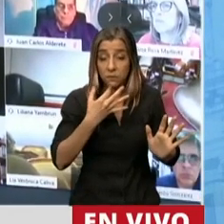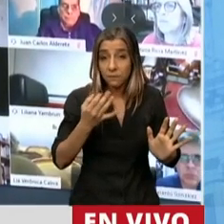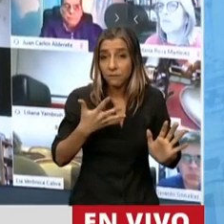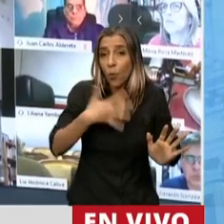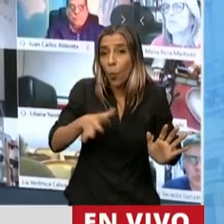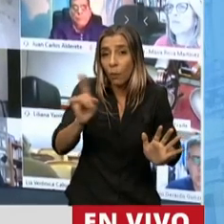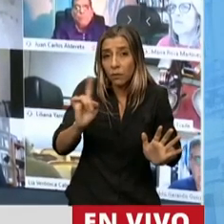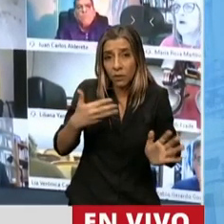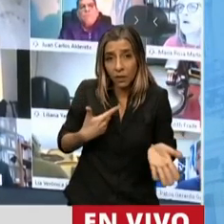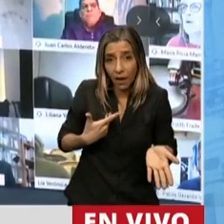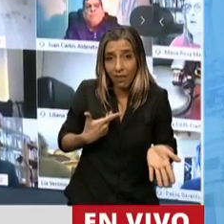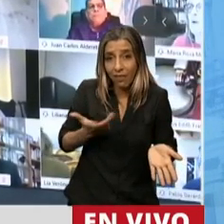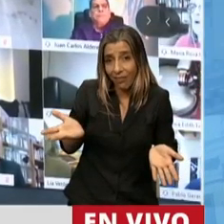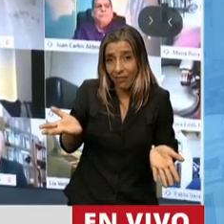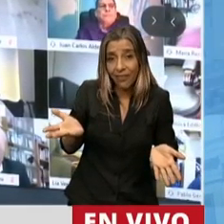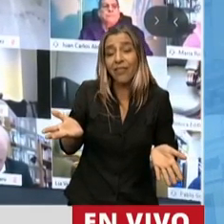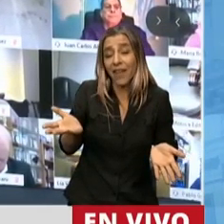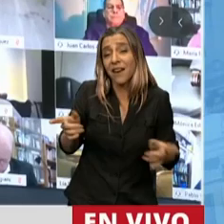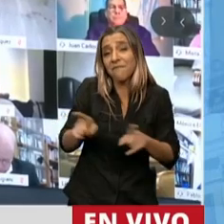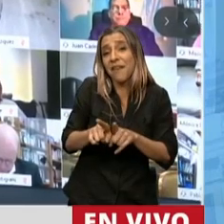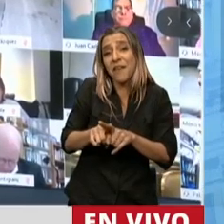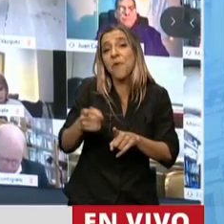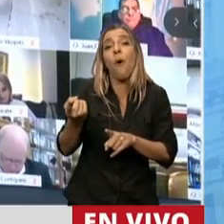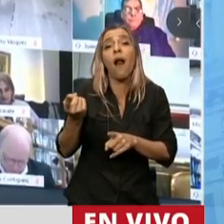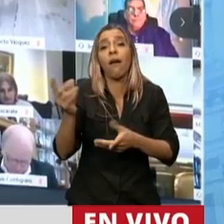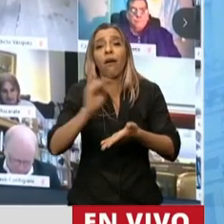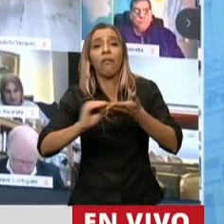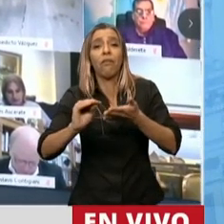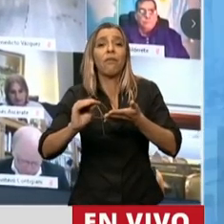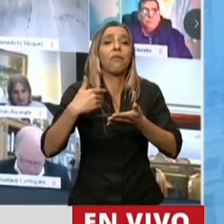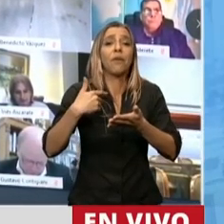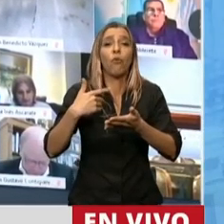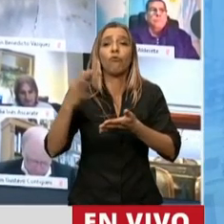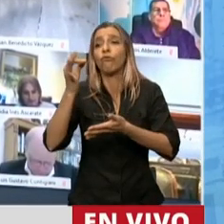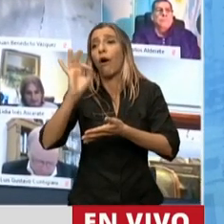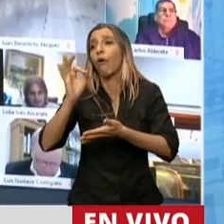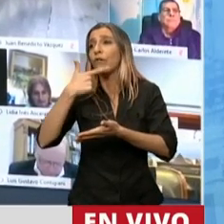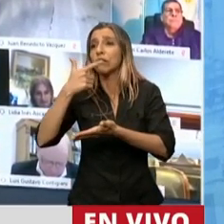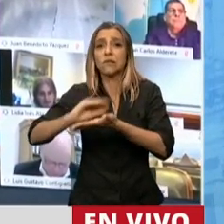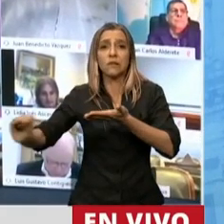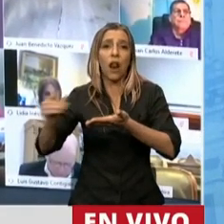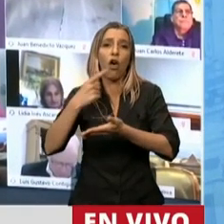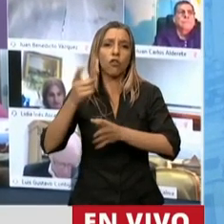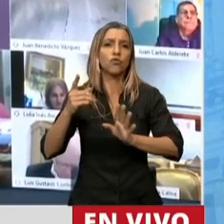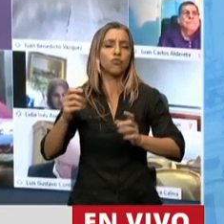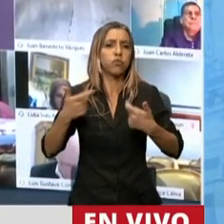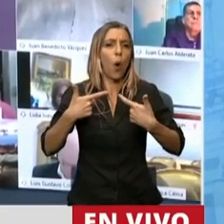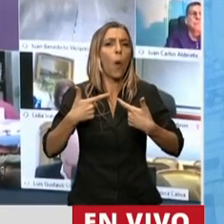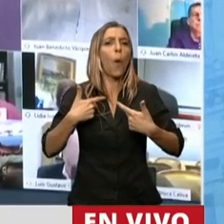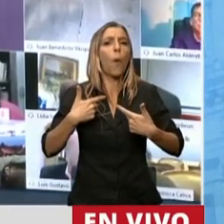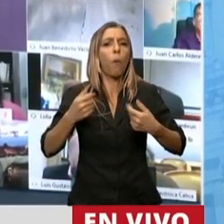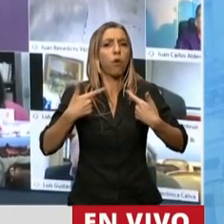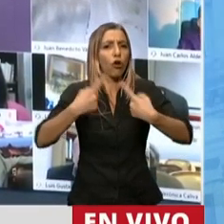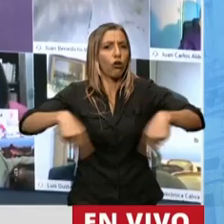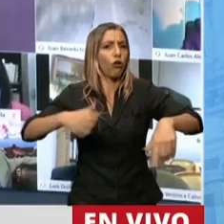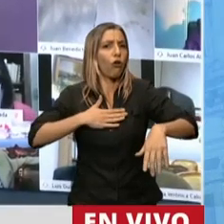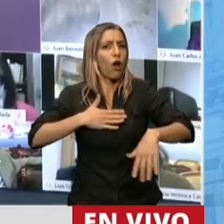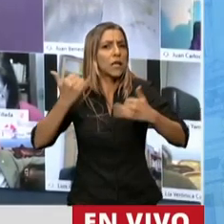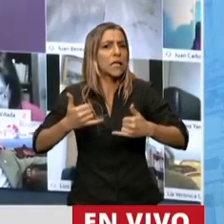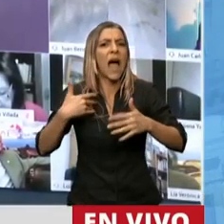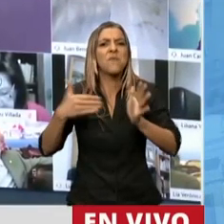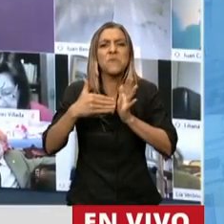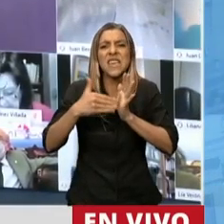le importa tener diputados y senadores que declaran patrimonios millonarios sin poder justificarlos, por ningún